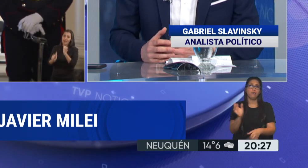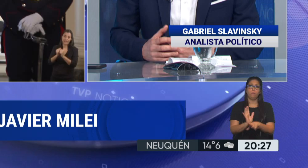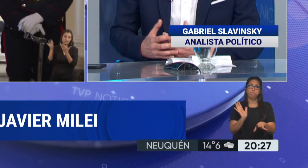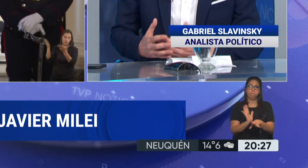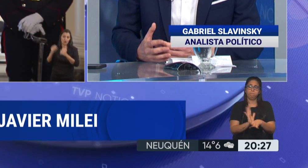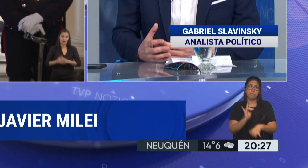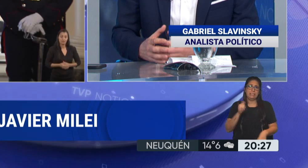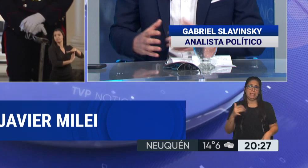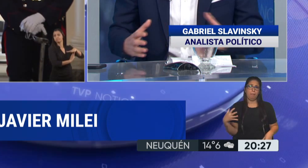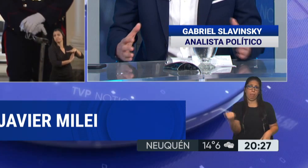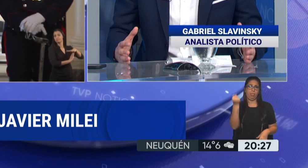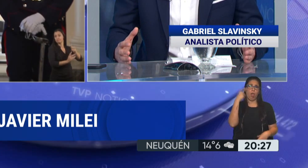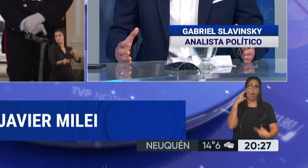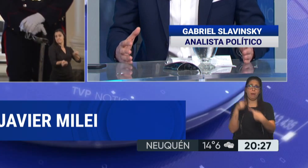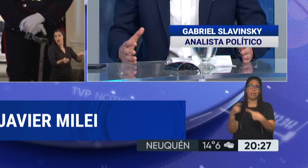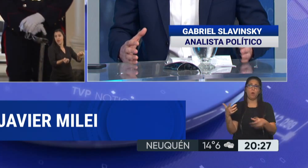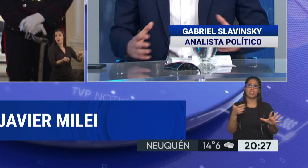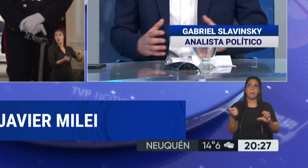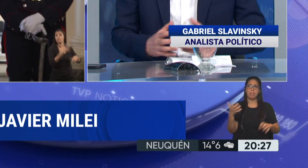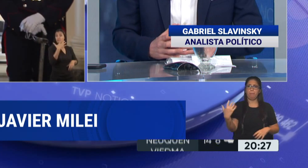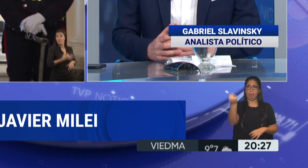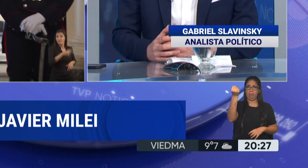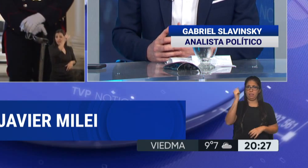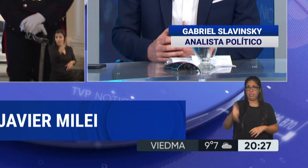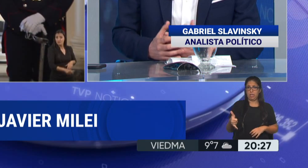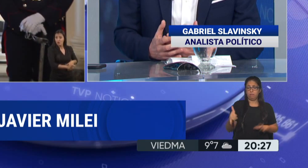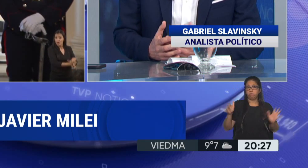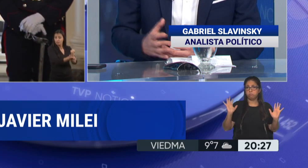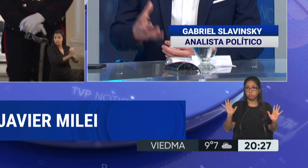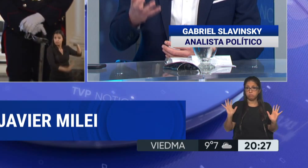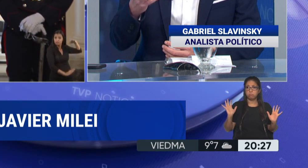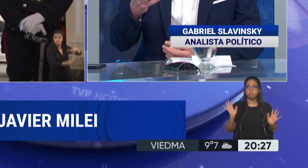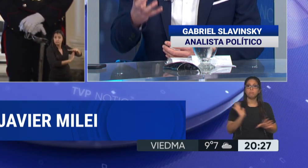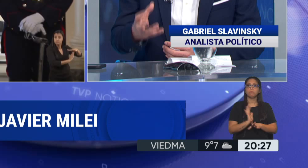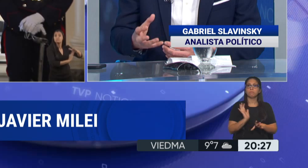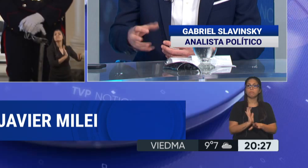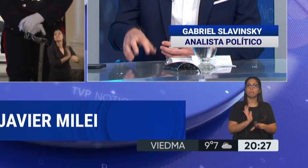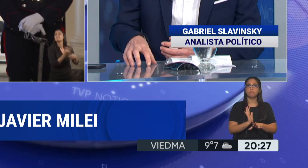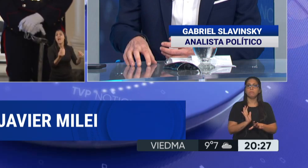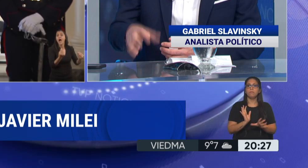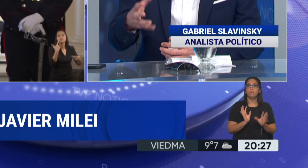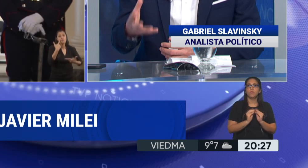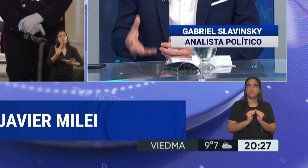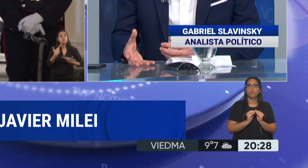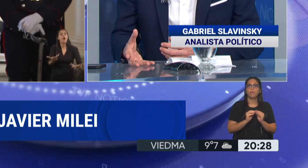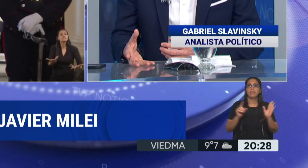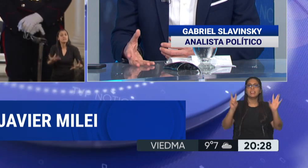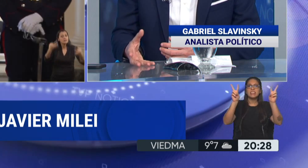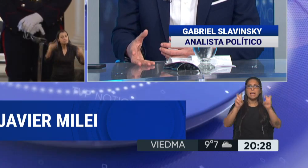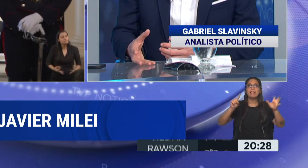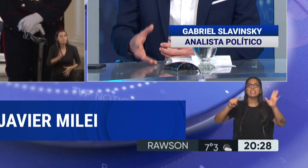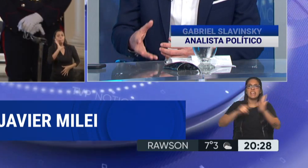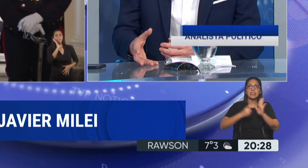consigue, que logra ese objetivo en 6 meses. Por lo tanto, uno dice, bueno, se planta en una cuestión central, muy importante, ideológica,